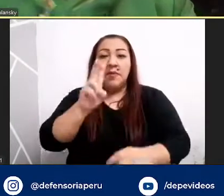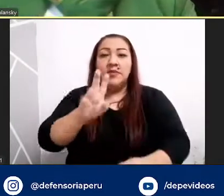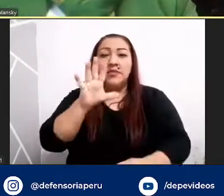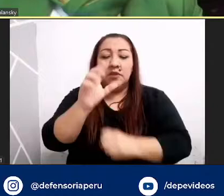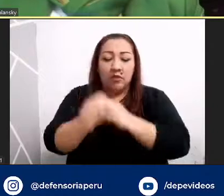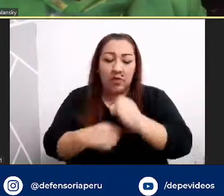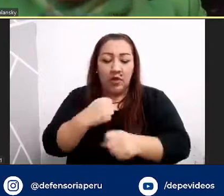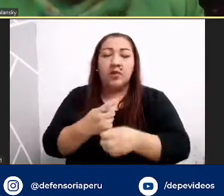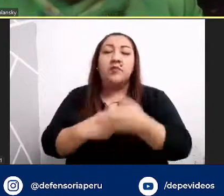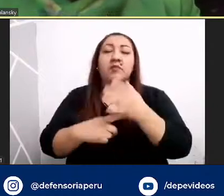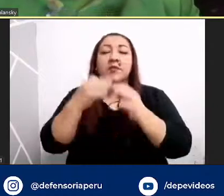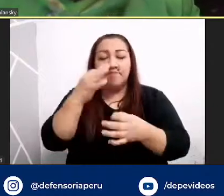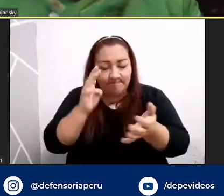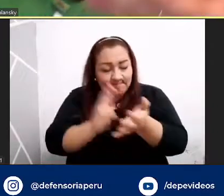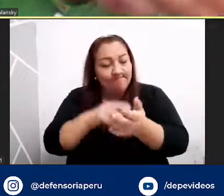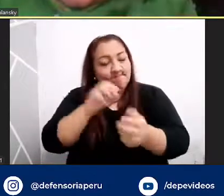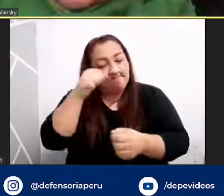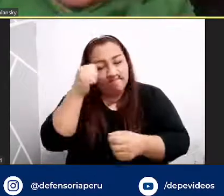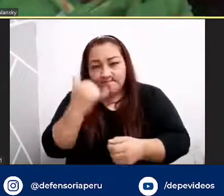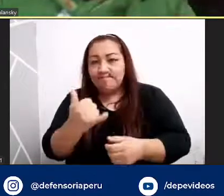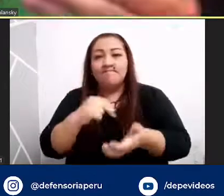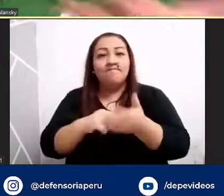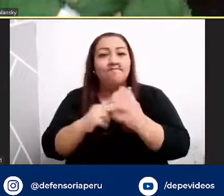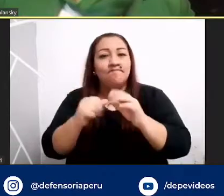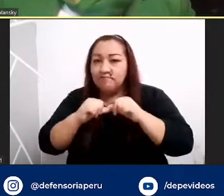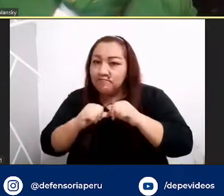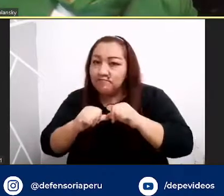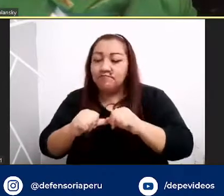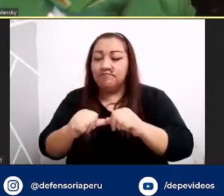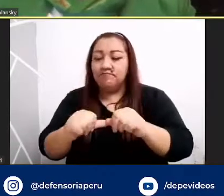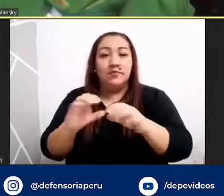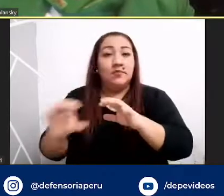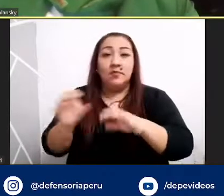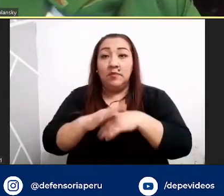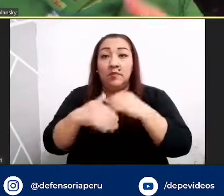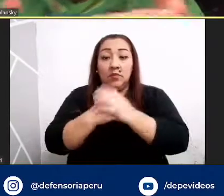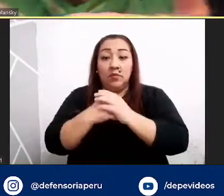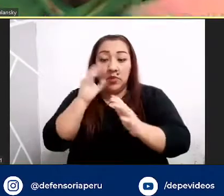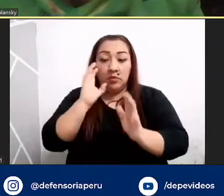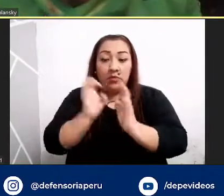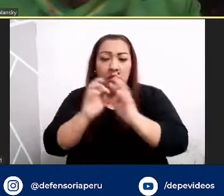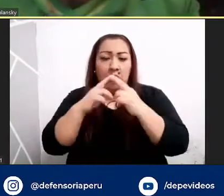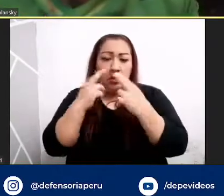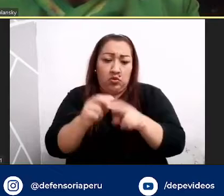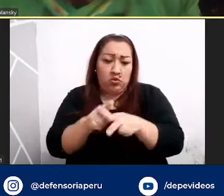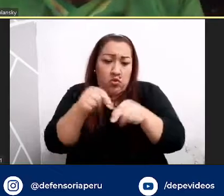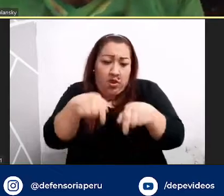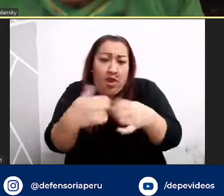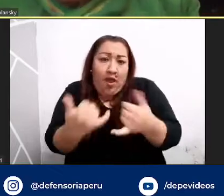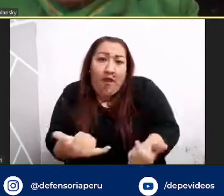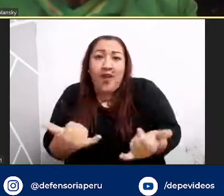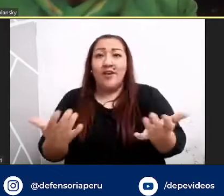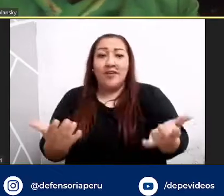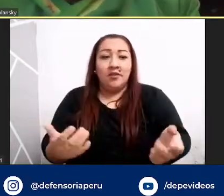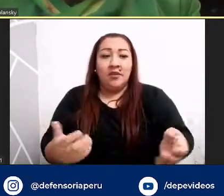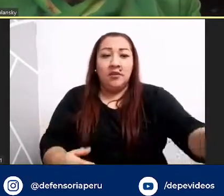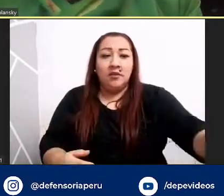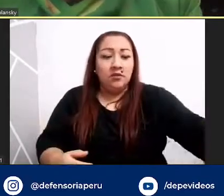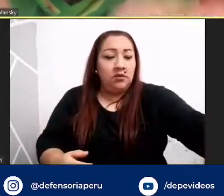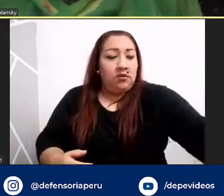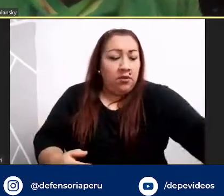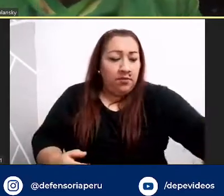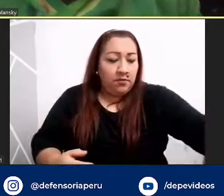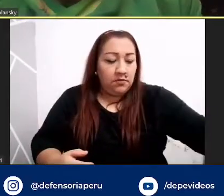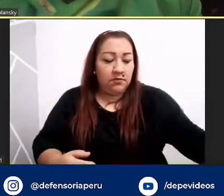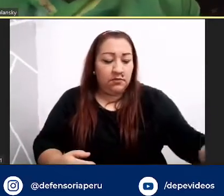exista, se mantenga y haga, por ejemplo, eventos como este, en donde llaman una variedad de gente que somos muy, muy distintas